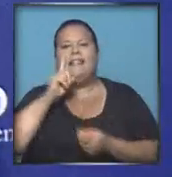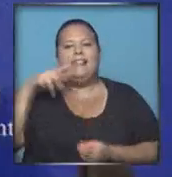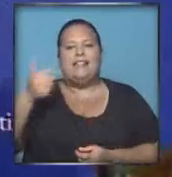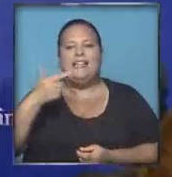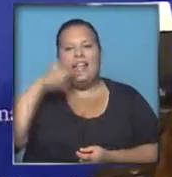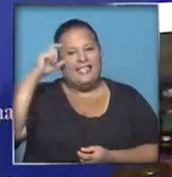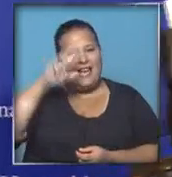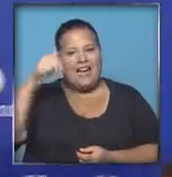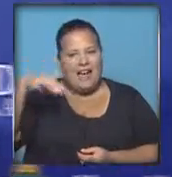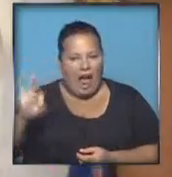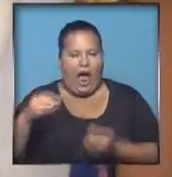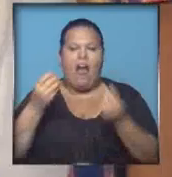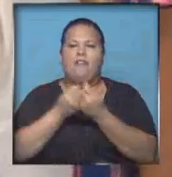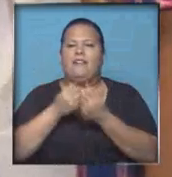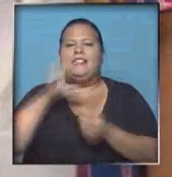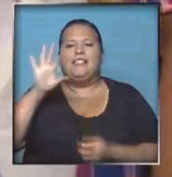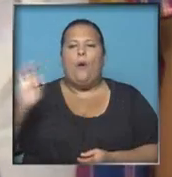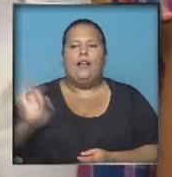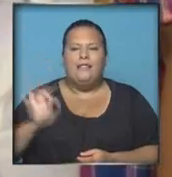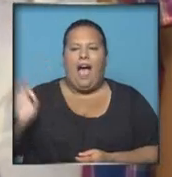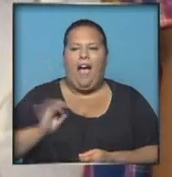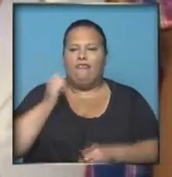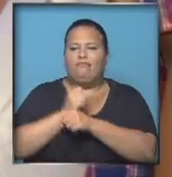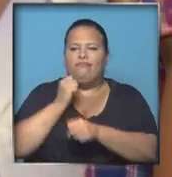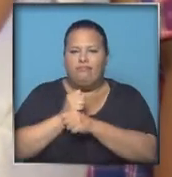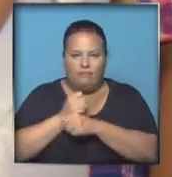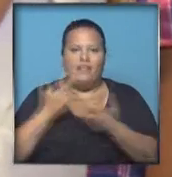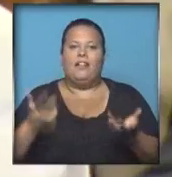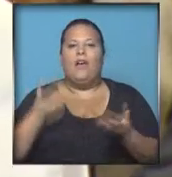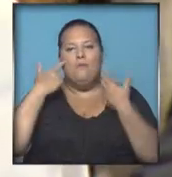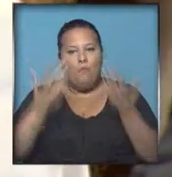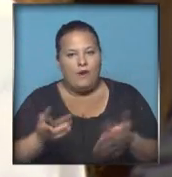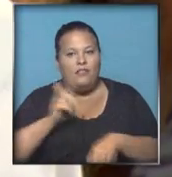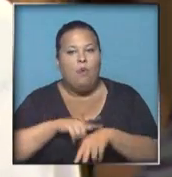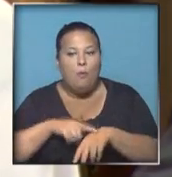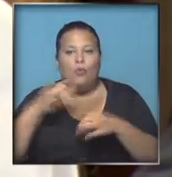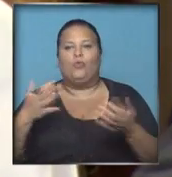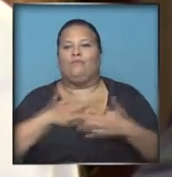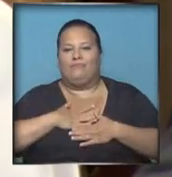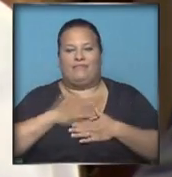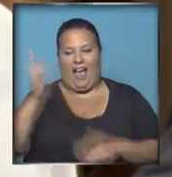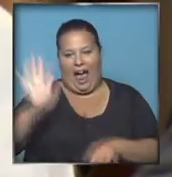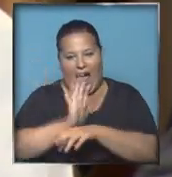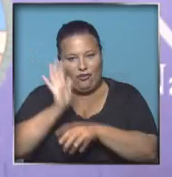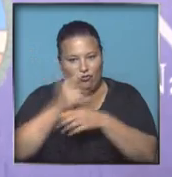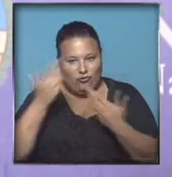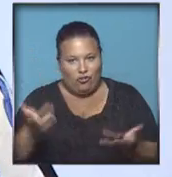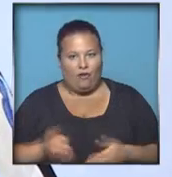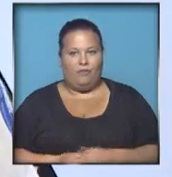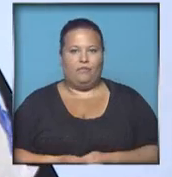también adriana aizemberg 50 años a la trayectoria estuvimos allí compartiendo este momento con nuestros queridos actores